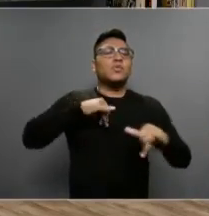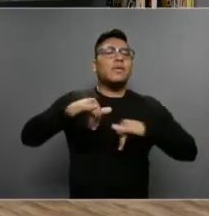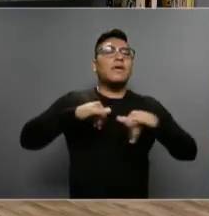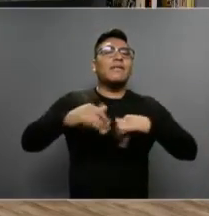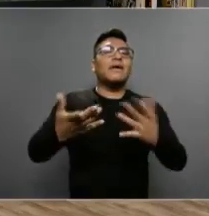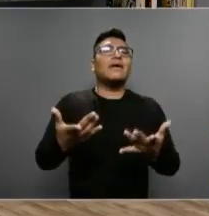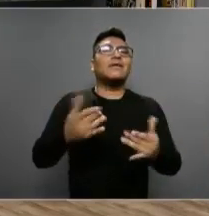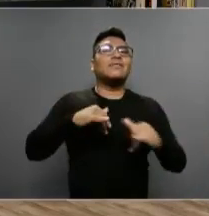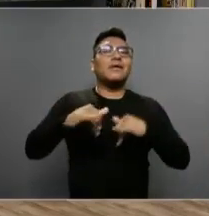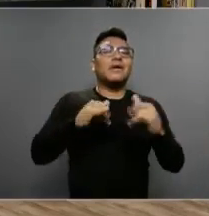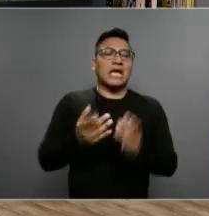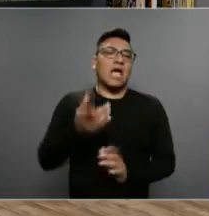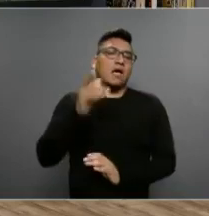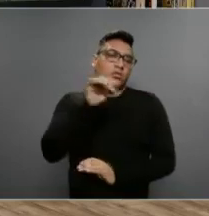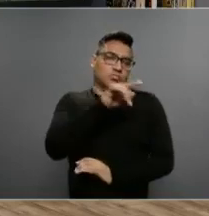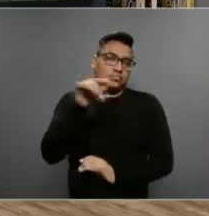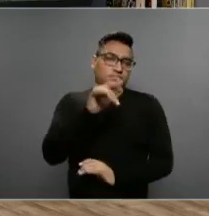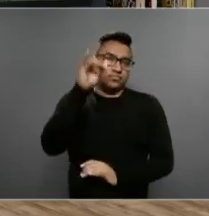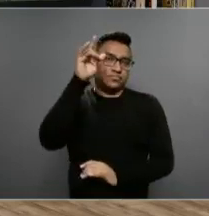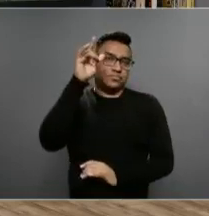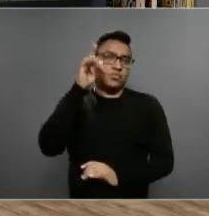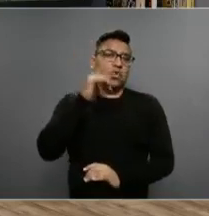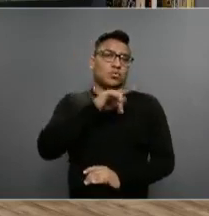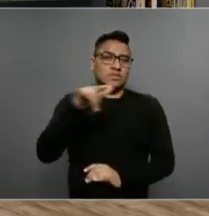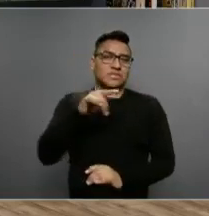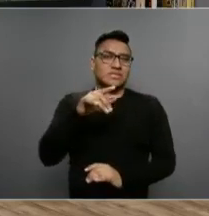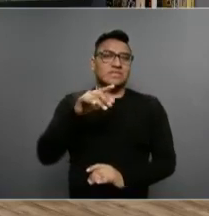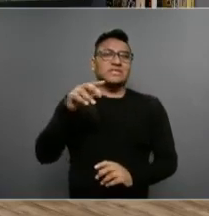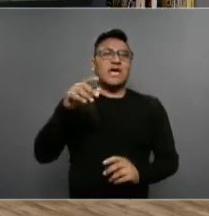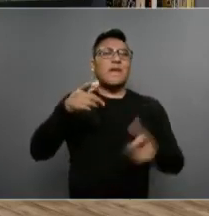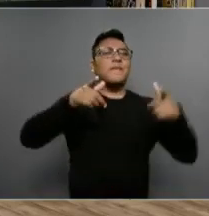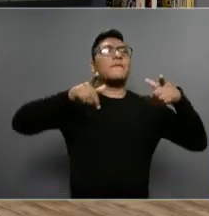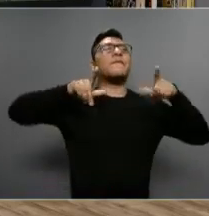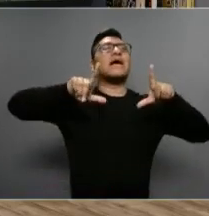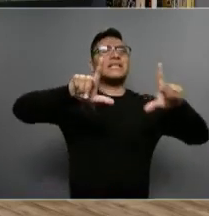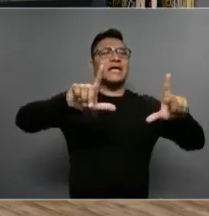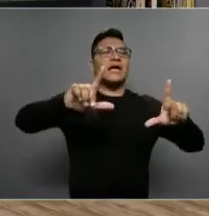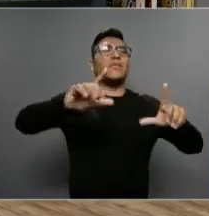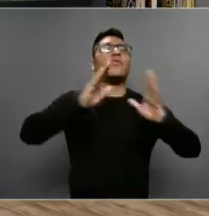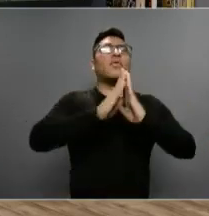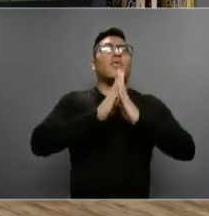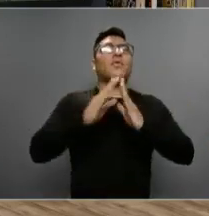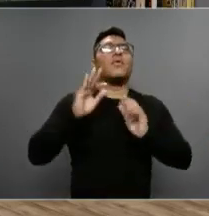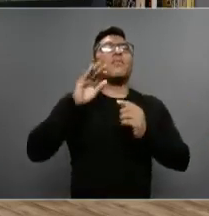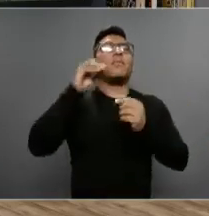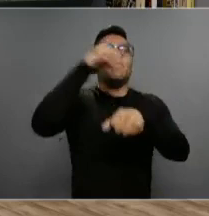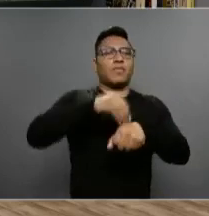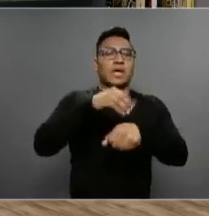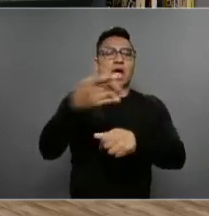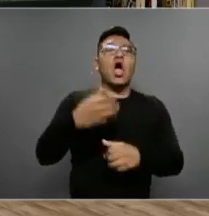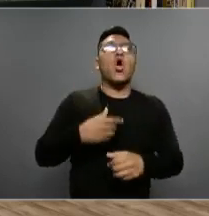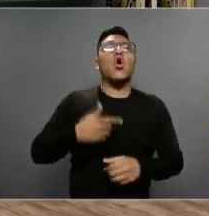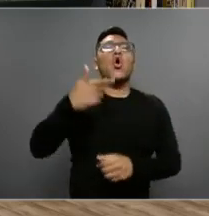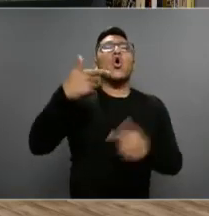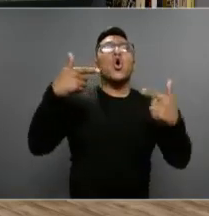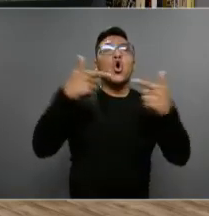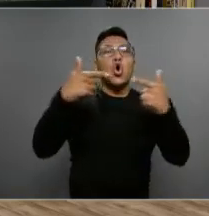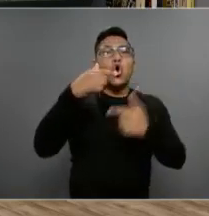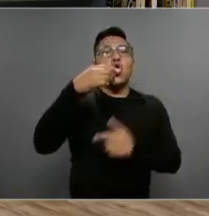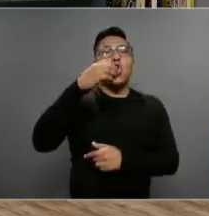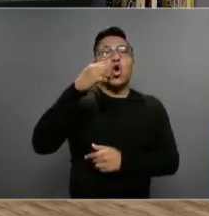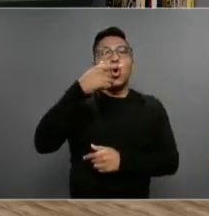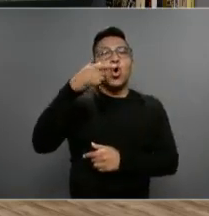que ojalá lo podamos poner en pantalla para contárselo. Google hizo un mapa Sí.